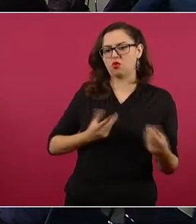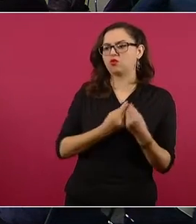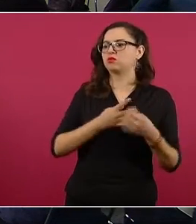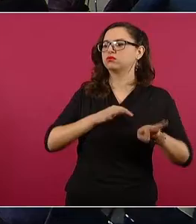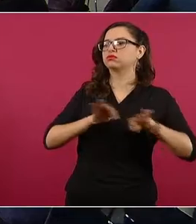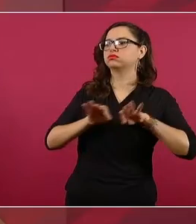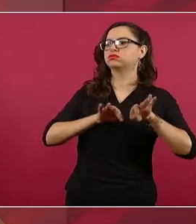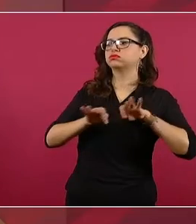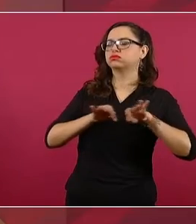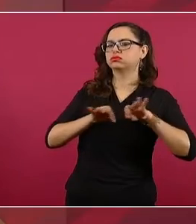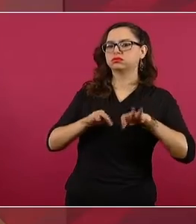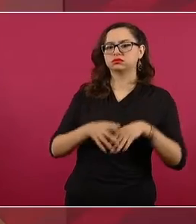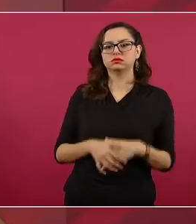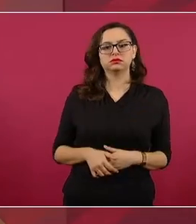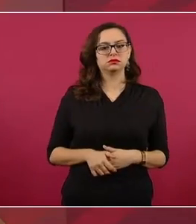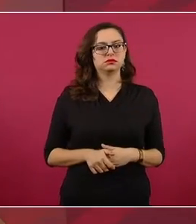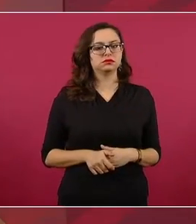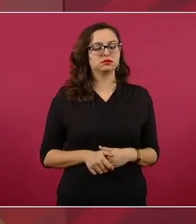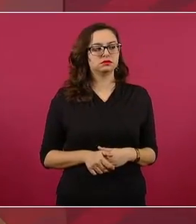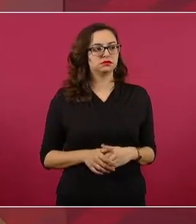Entonces, ¿qué hago?